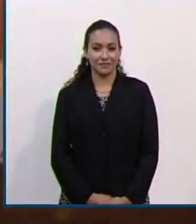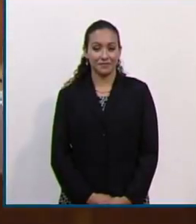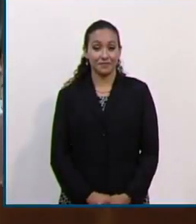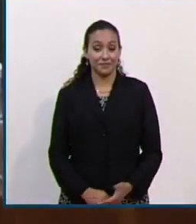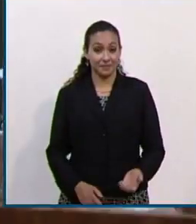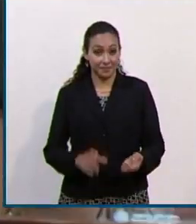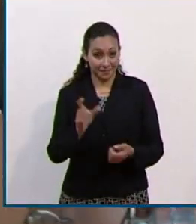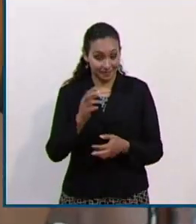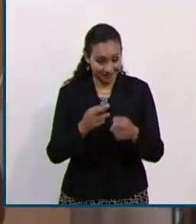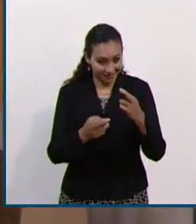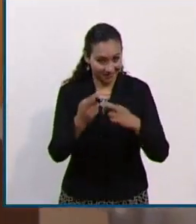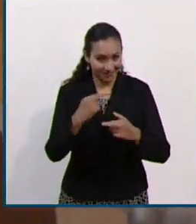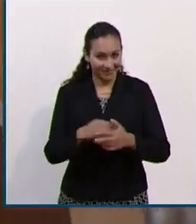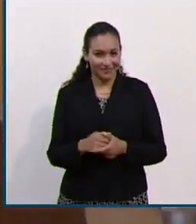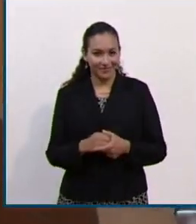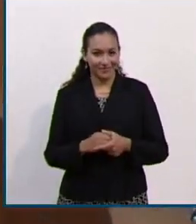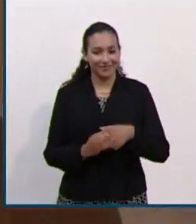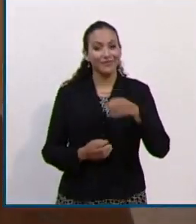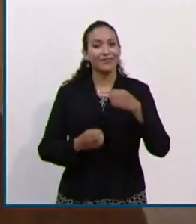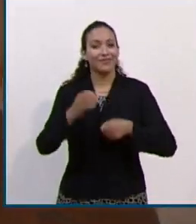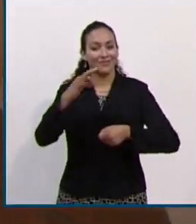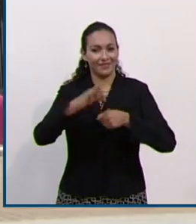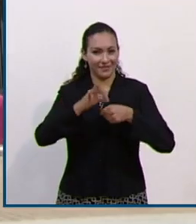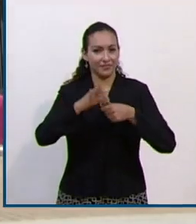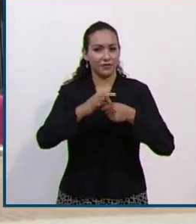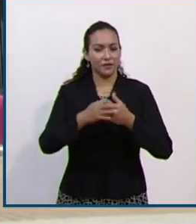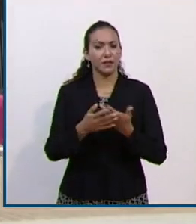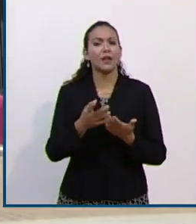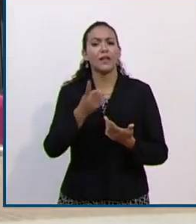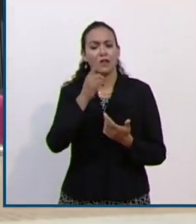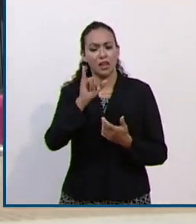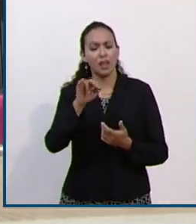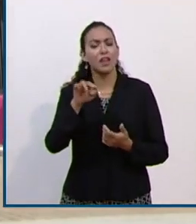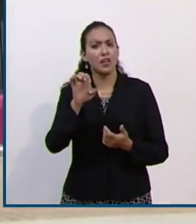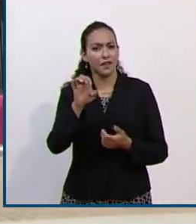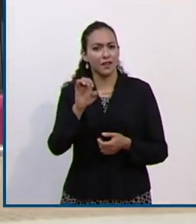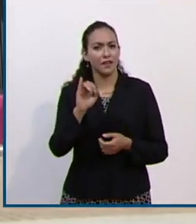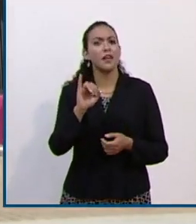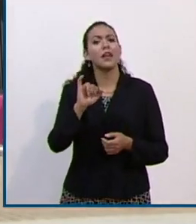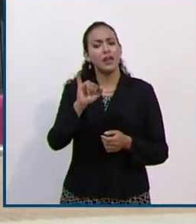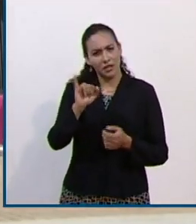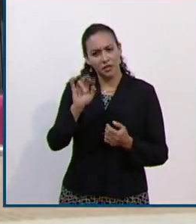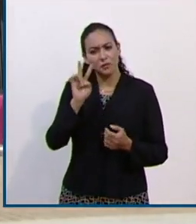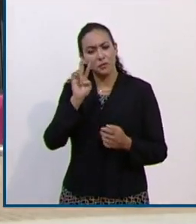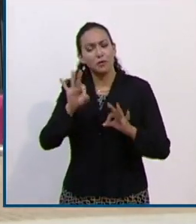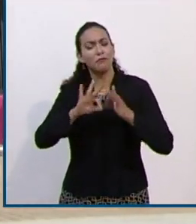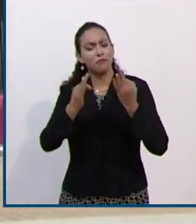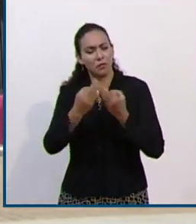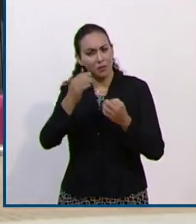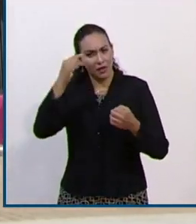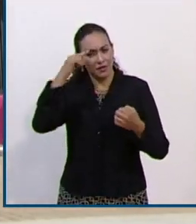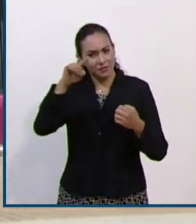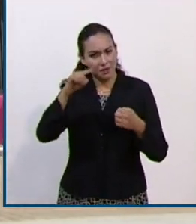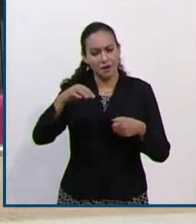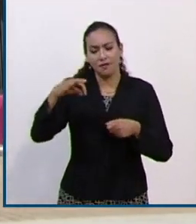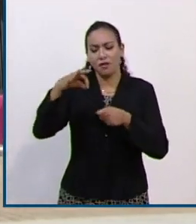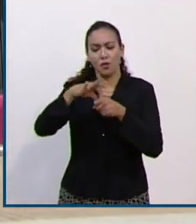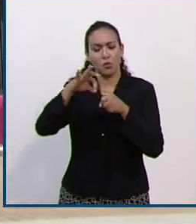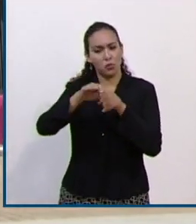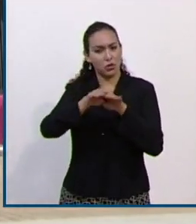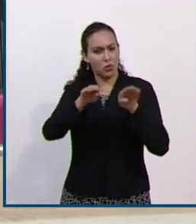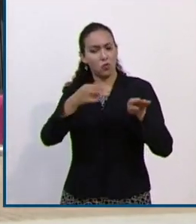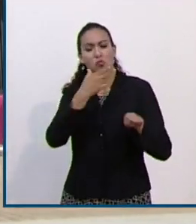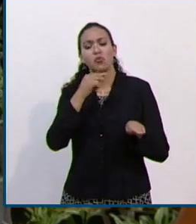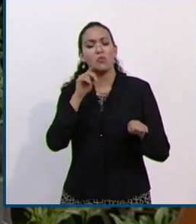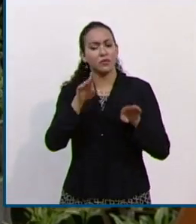Más adelante, el Tribunal Electoral determinó que el INE sí adoptó medidas para evitar la sobrerepresentación y la